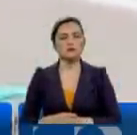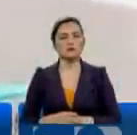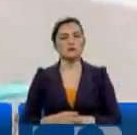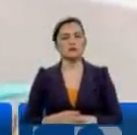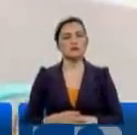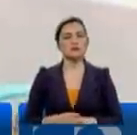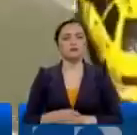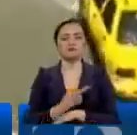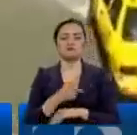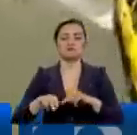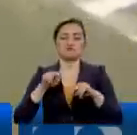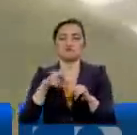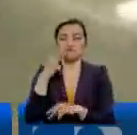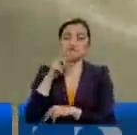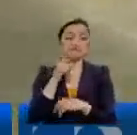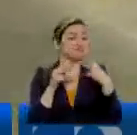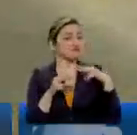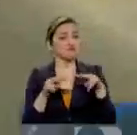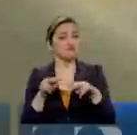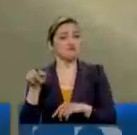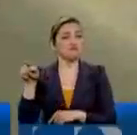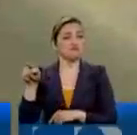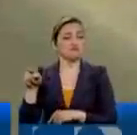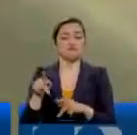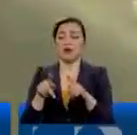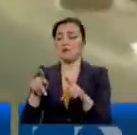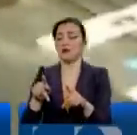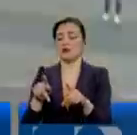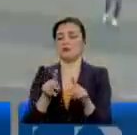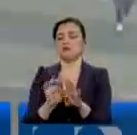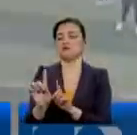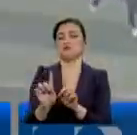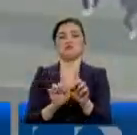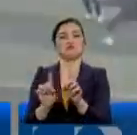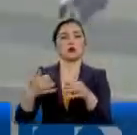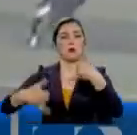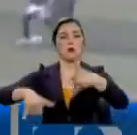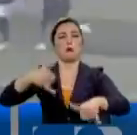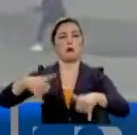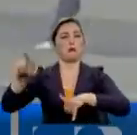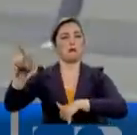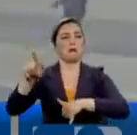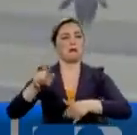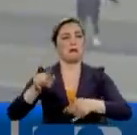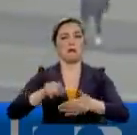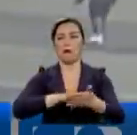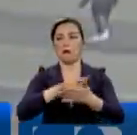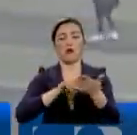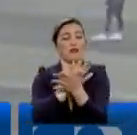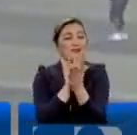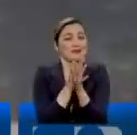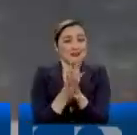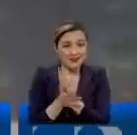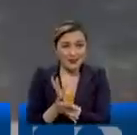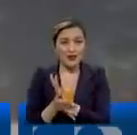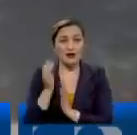Parece un día normal, donde las aglomeraciones están permitidas y los deportes colectivos no están prohibidos. Lo cierto es